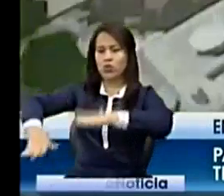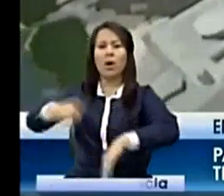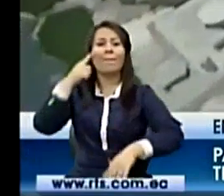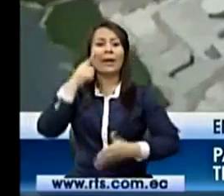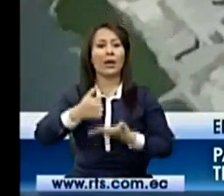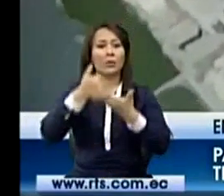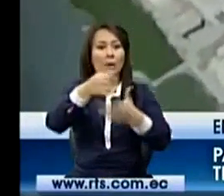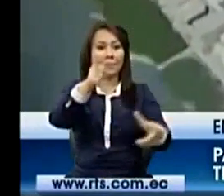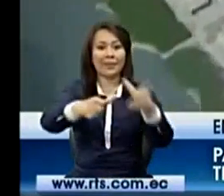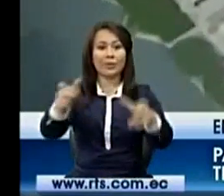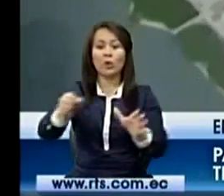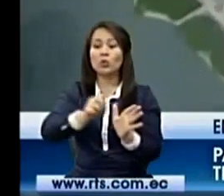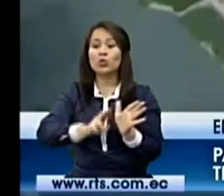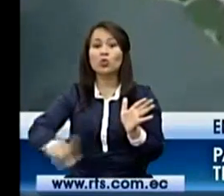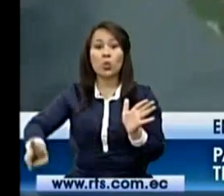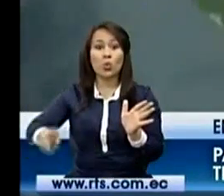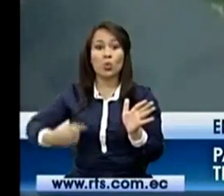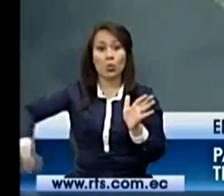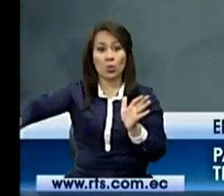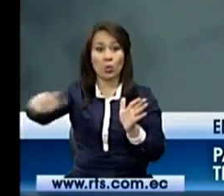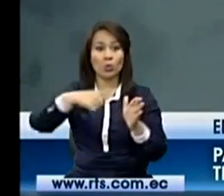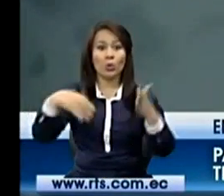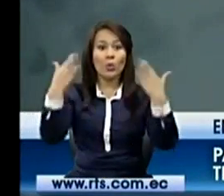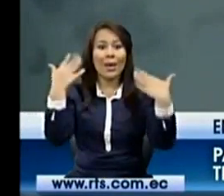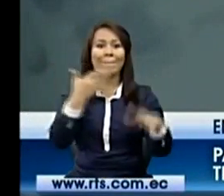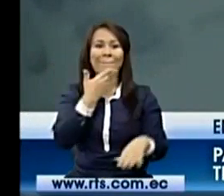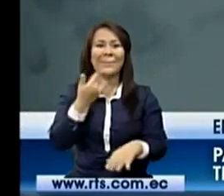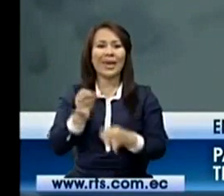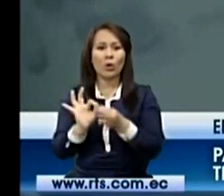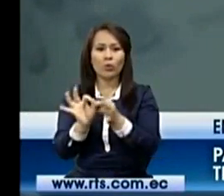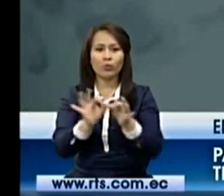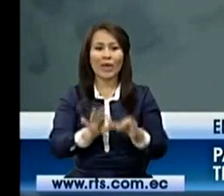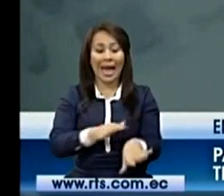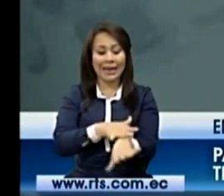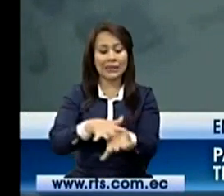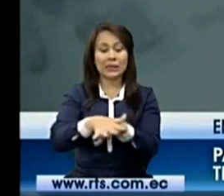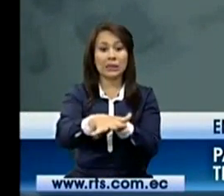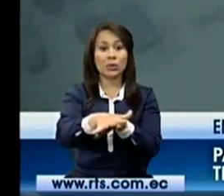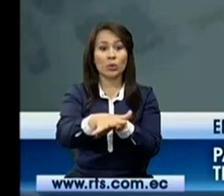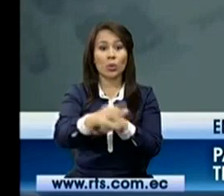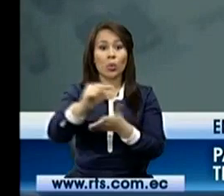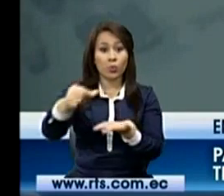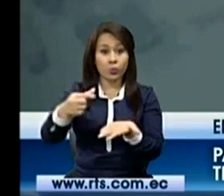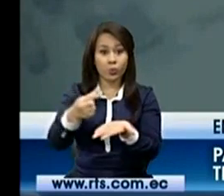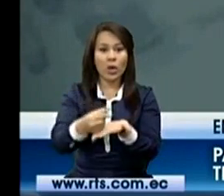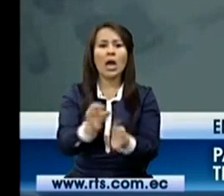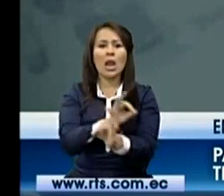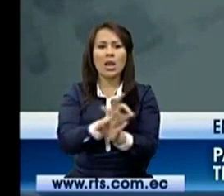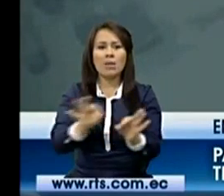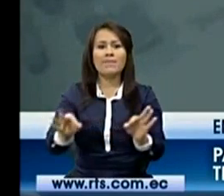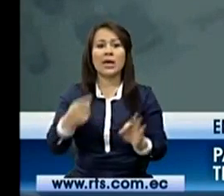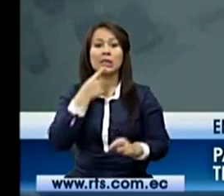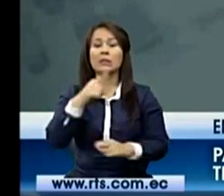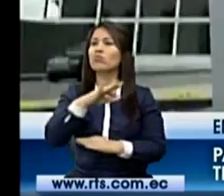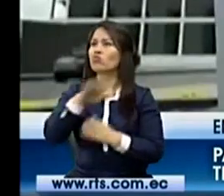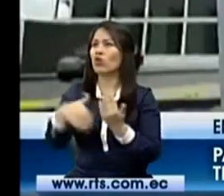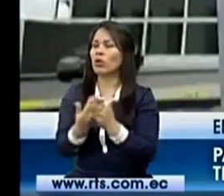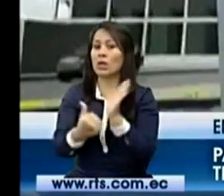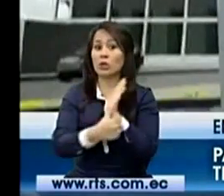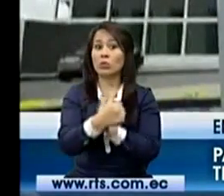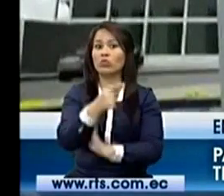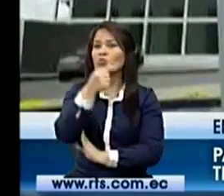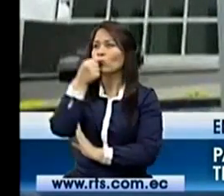urbe va a mejorar también las aguas que se descargan al río guayas cumpliendo con todas las normas ambientales